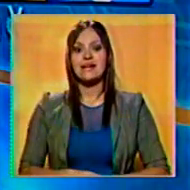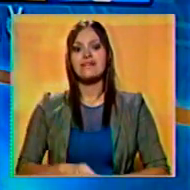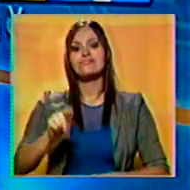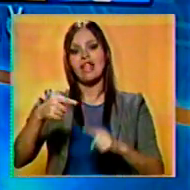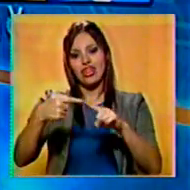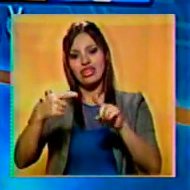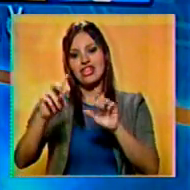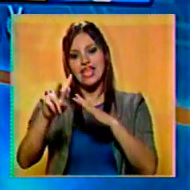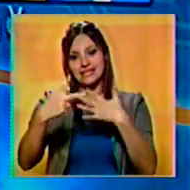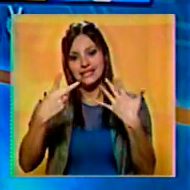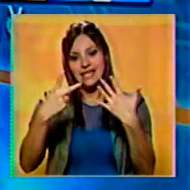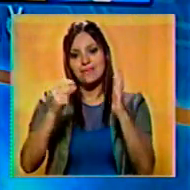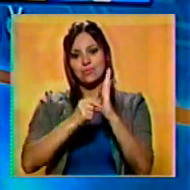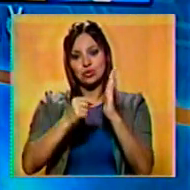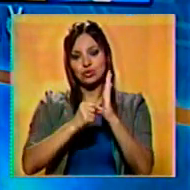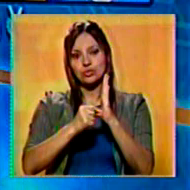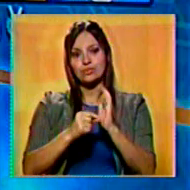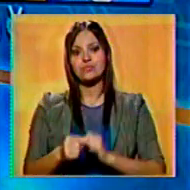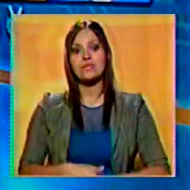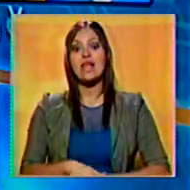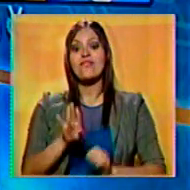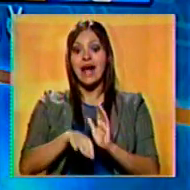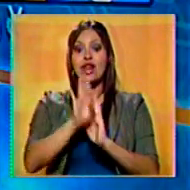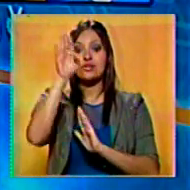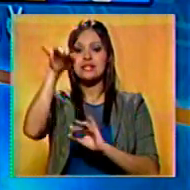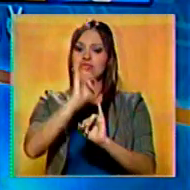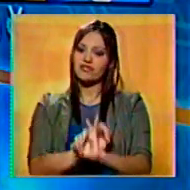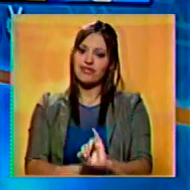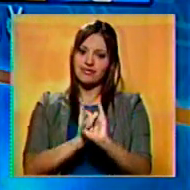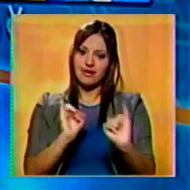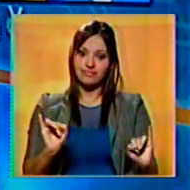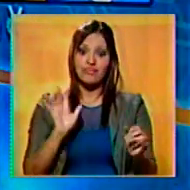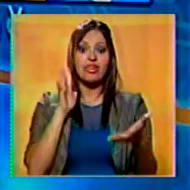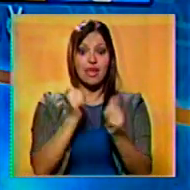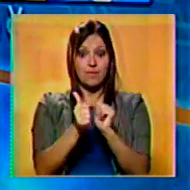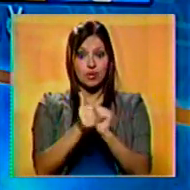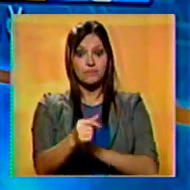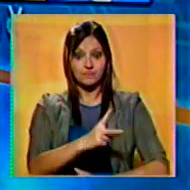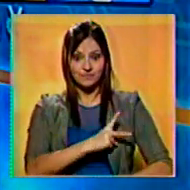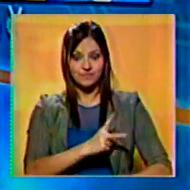17 unidades. Con el baloncesto, ponemos punto final a la información deportiva.